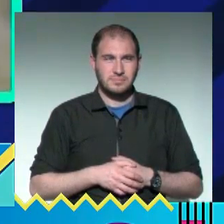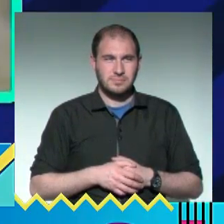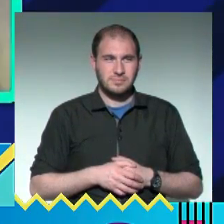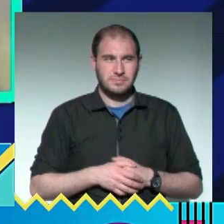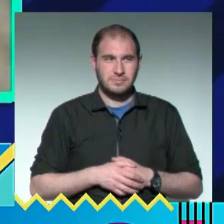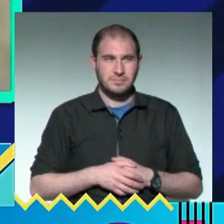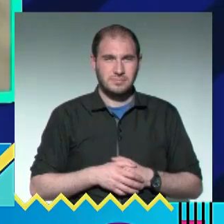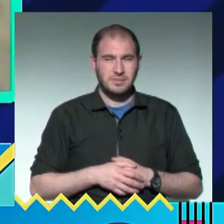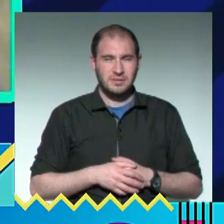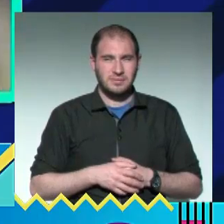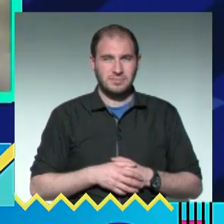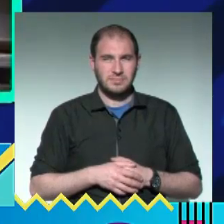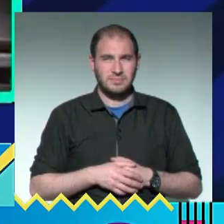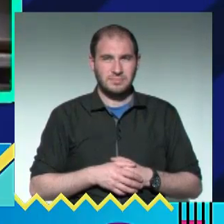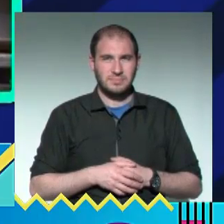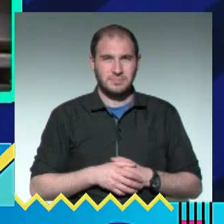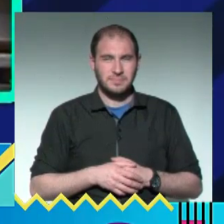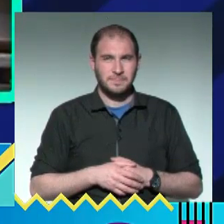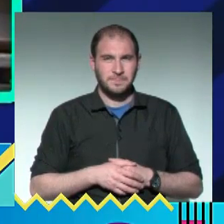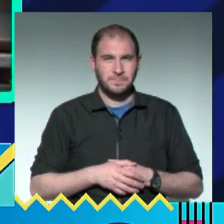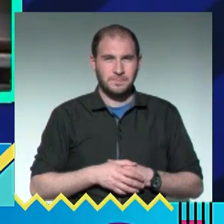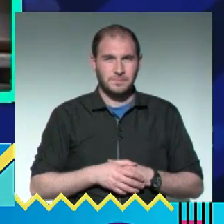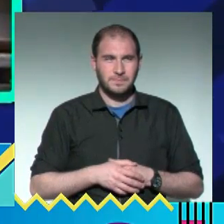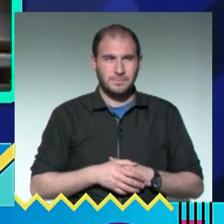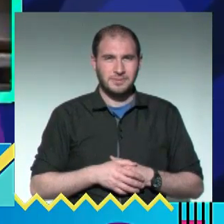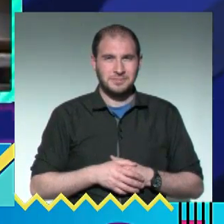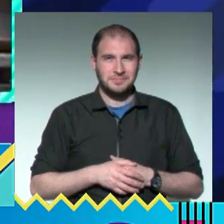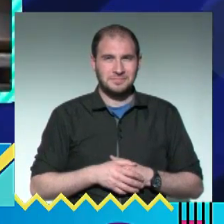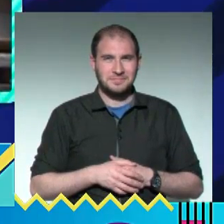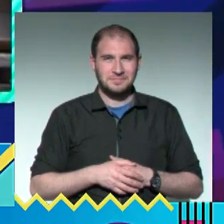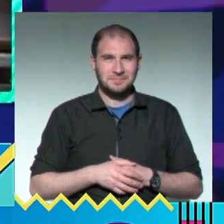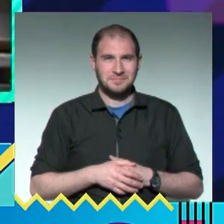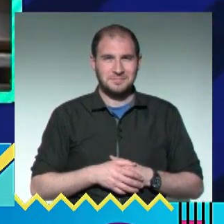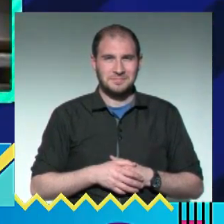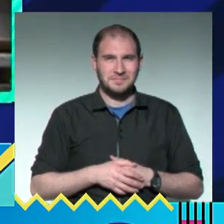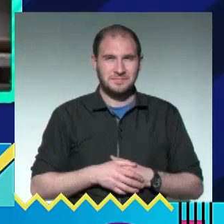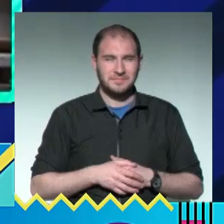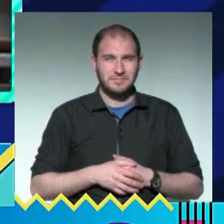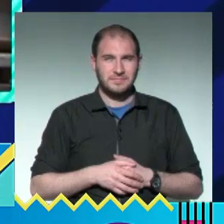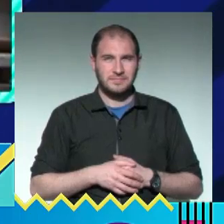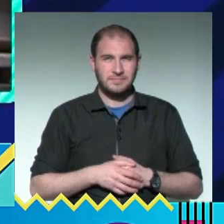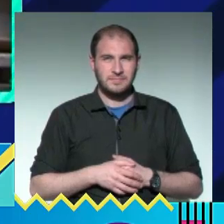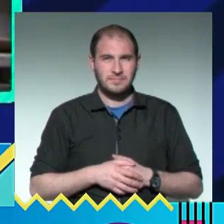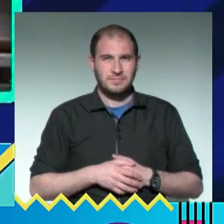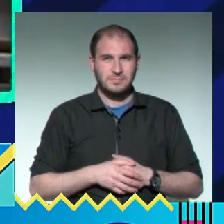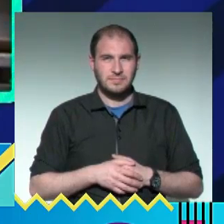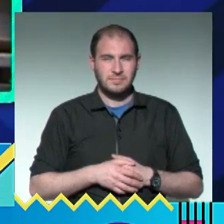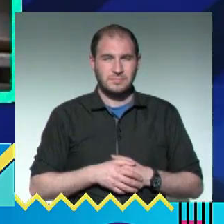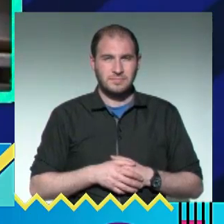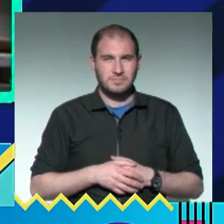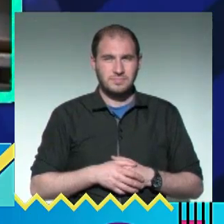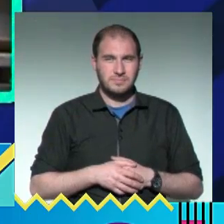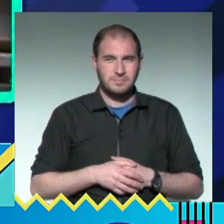presupuesto y lograr el déficit cero, digamos, pero digamos, querían presupuesto de déficit cero, acá lo tienen, rápido, eso necesita rápido el gobierno.